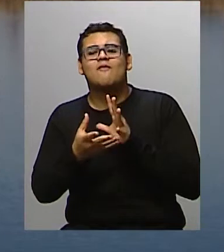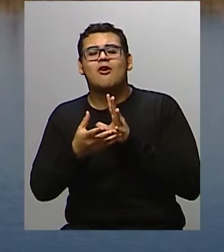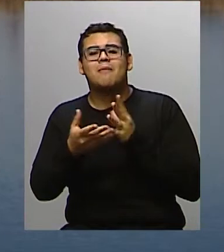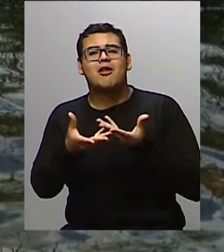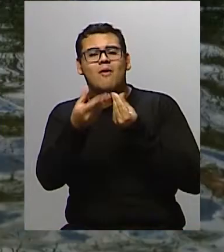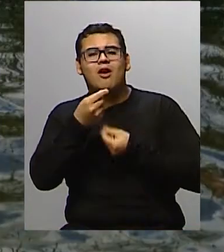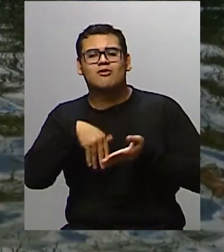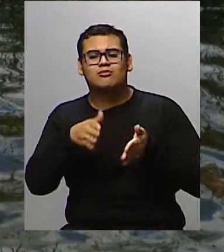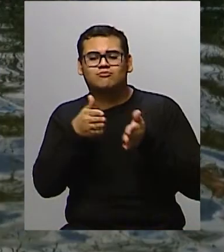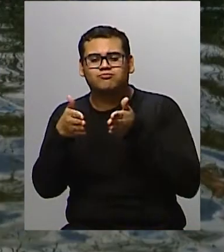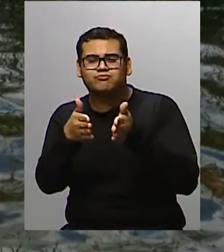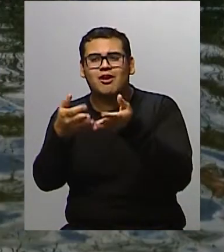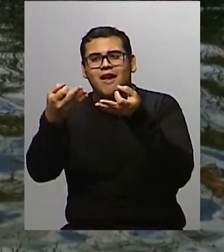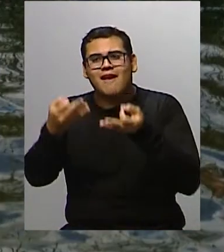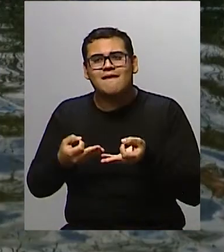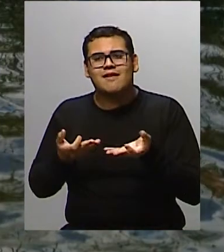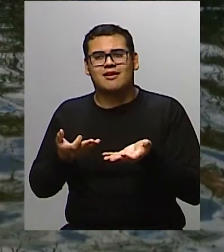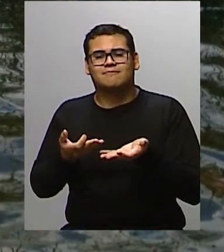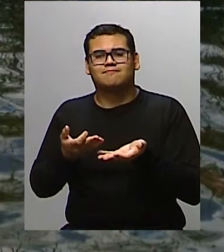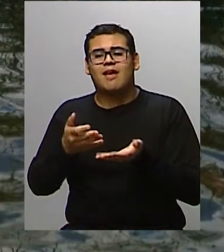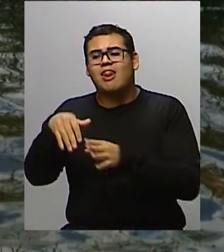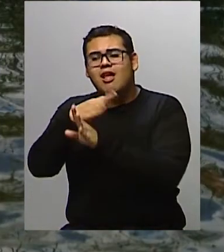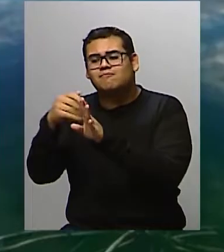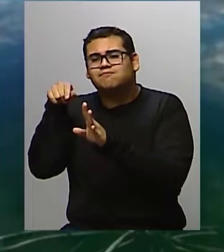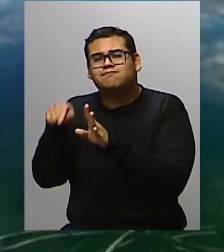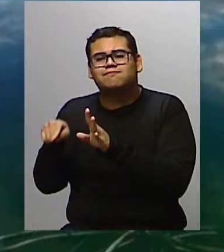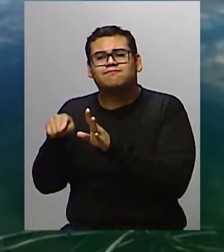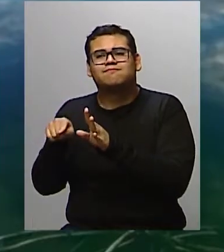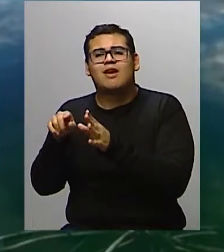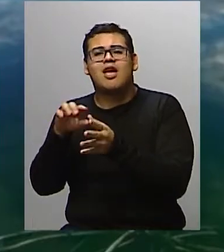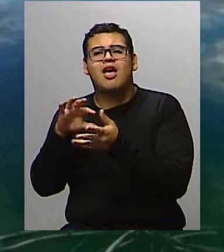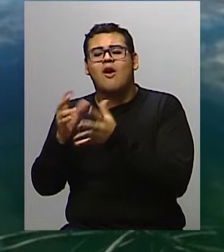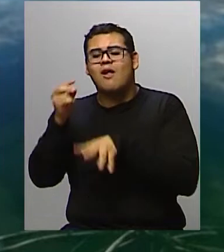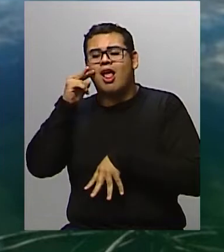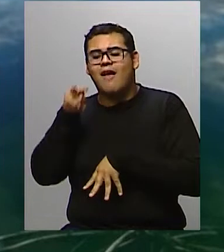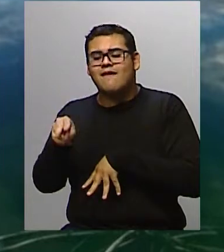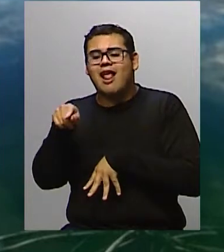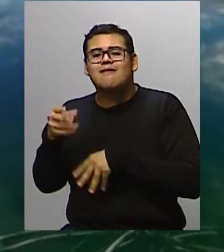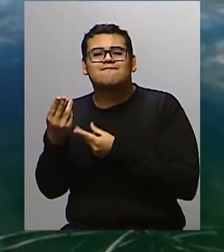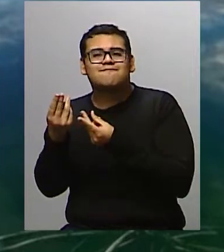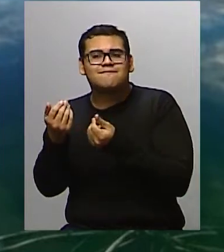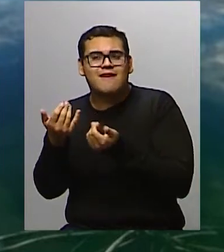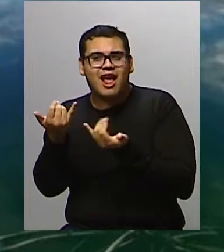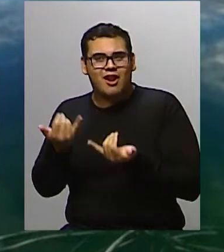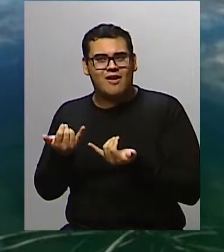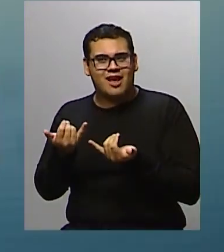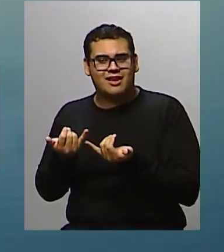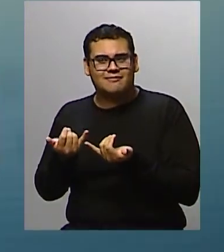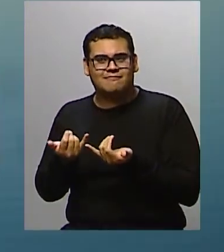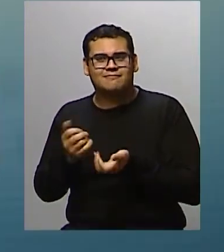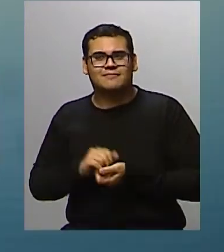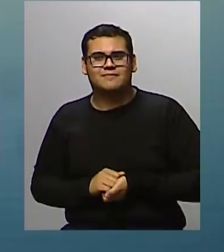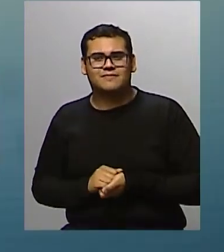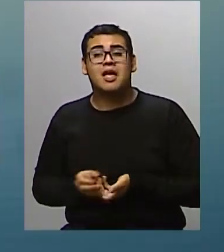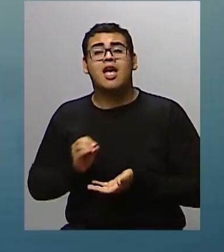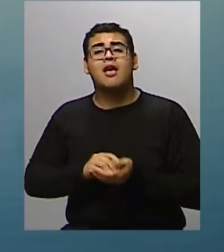es una forma de poder visualizarlos, ponerlos en valor y decir de qué forma